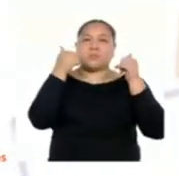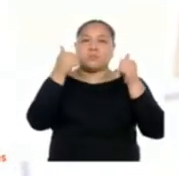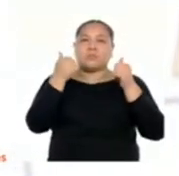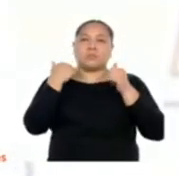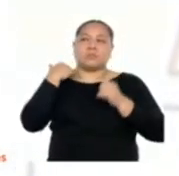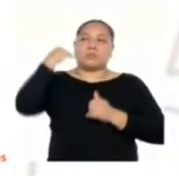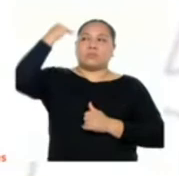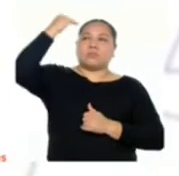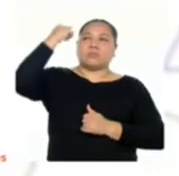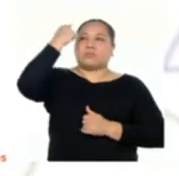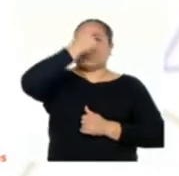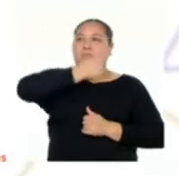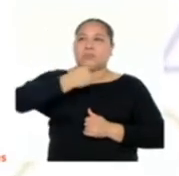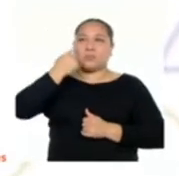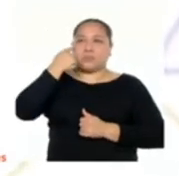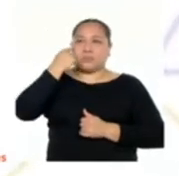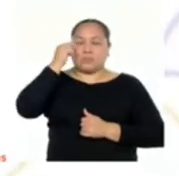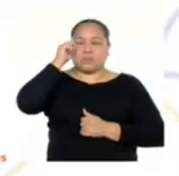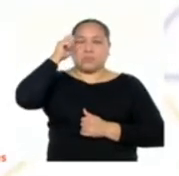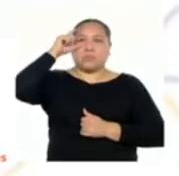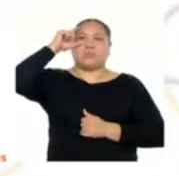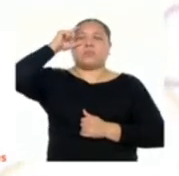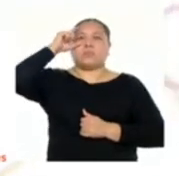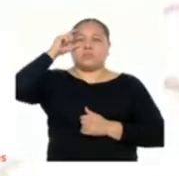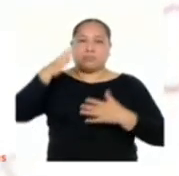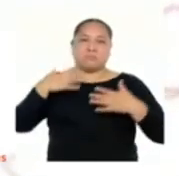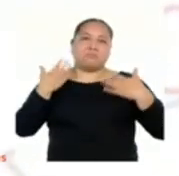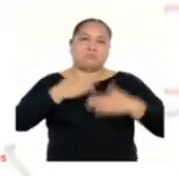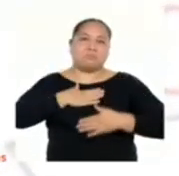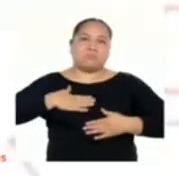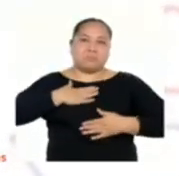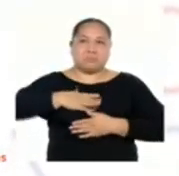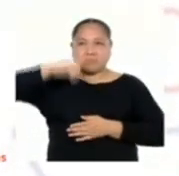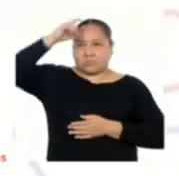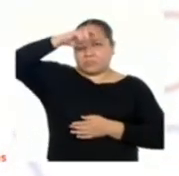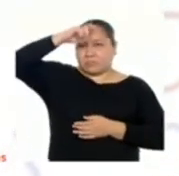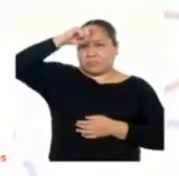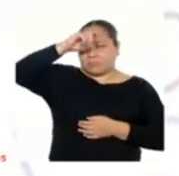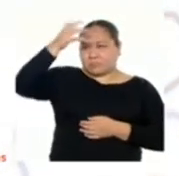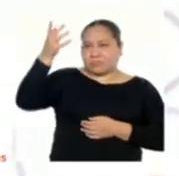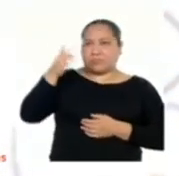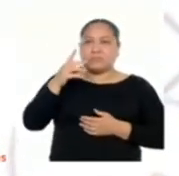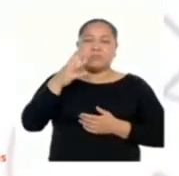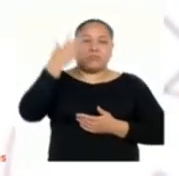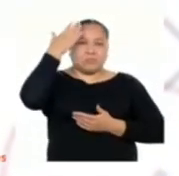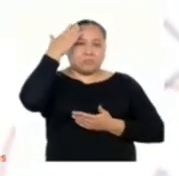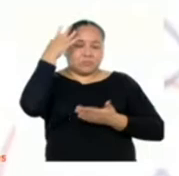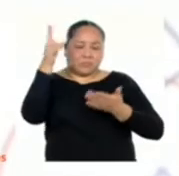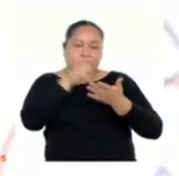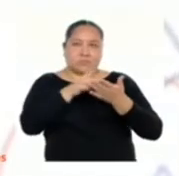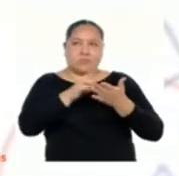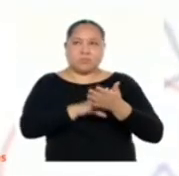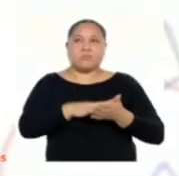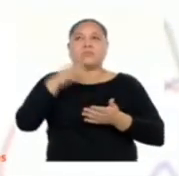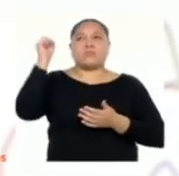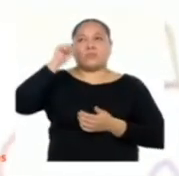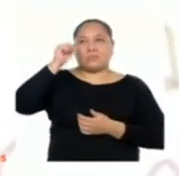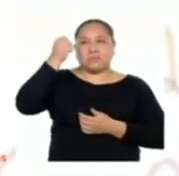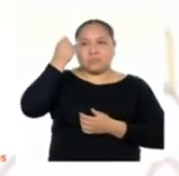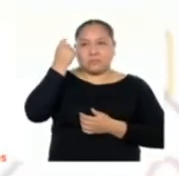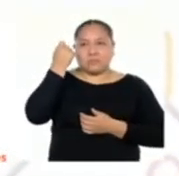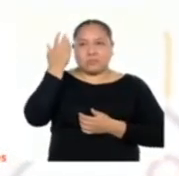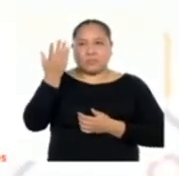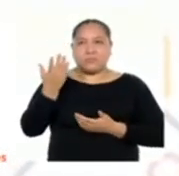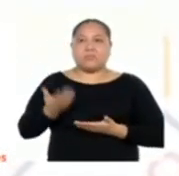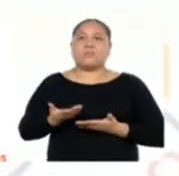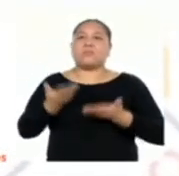y rostro, ojo grande, animosos, sabios y letrados, siempre con su entendimiento sirve a